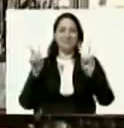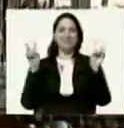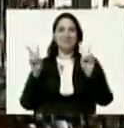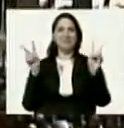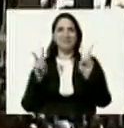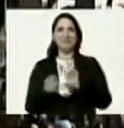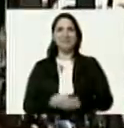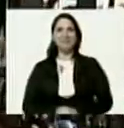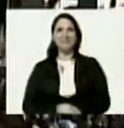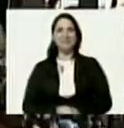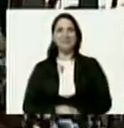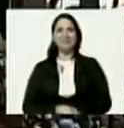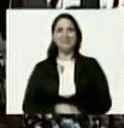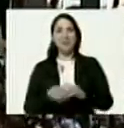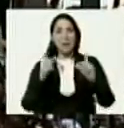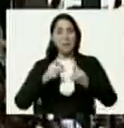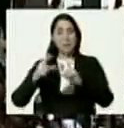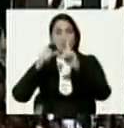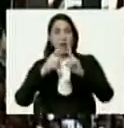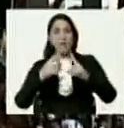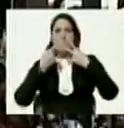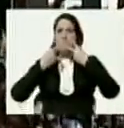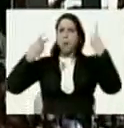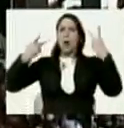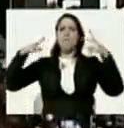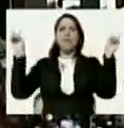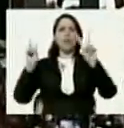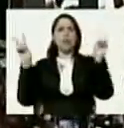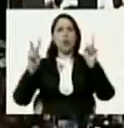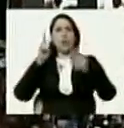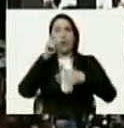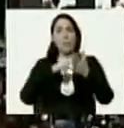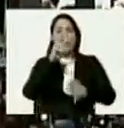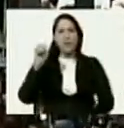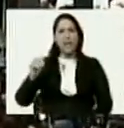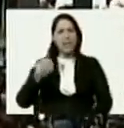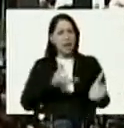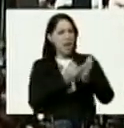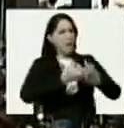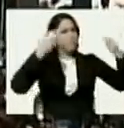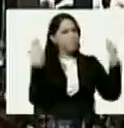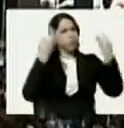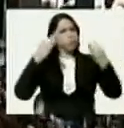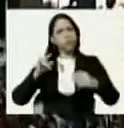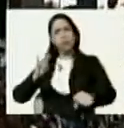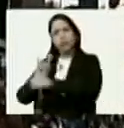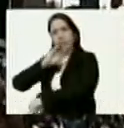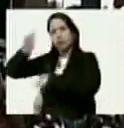y la consigna que nos dará la victoria en el 2020. ¡Leales siempre!